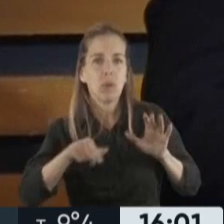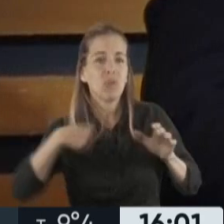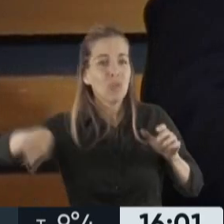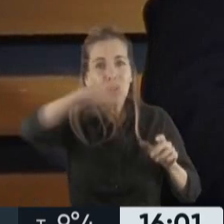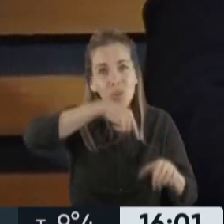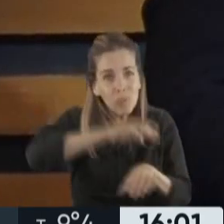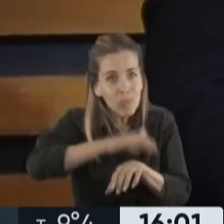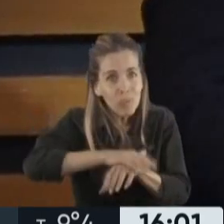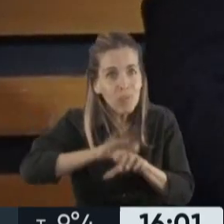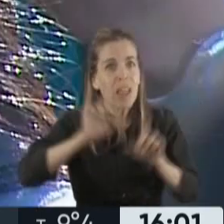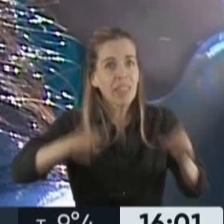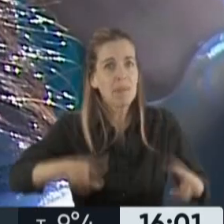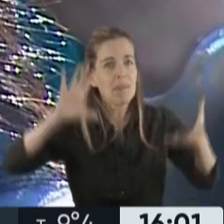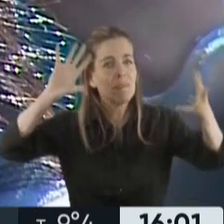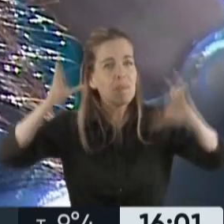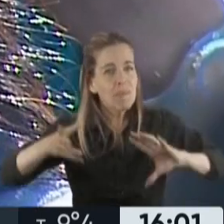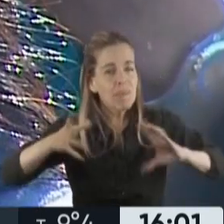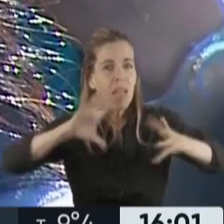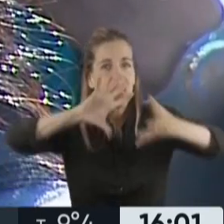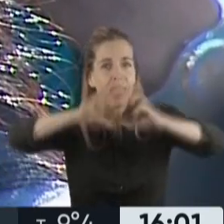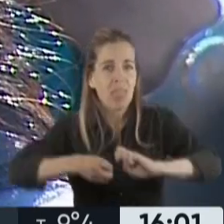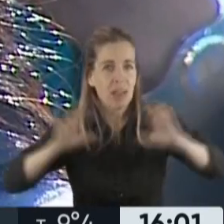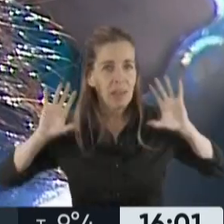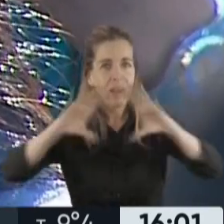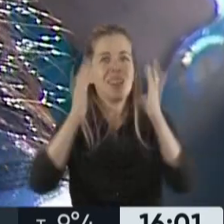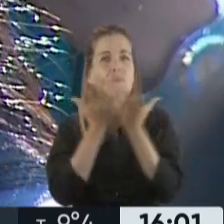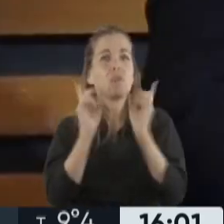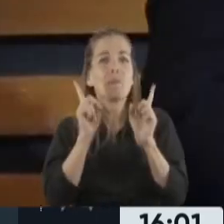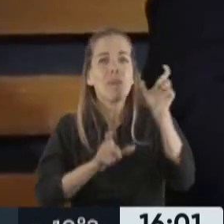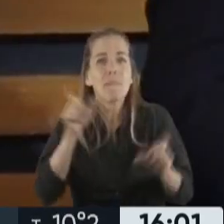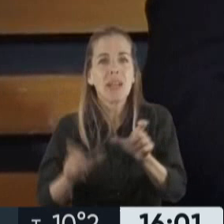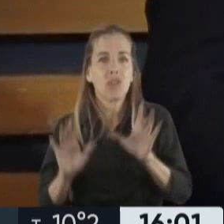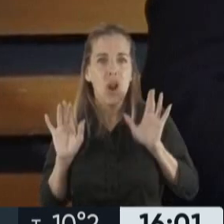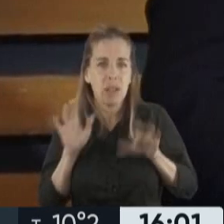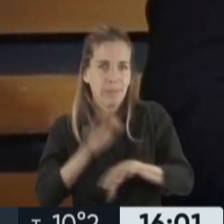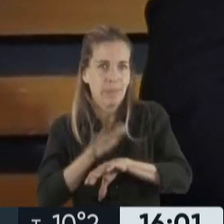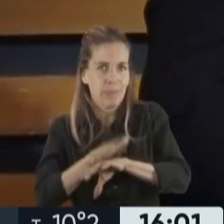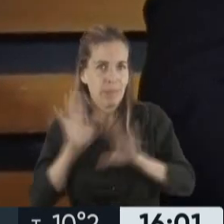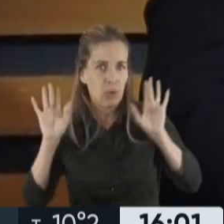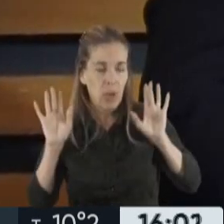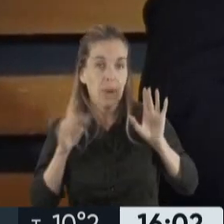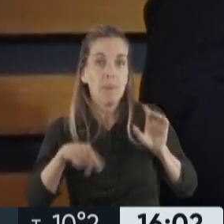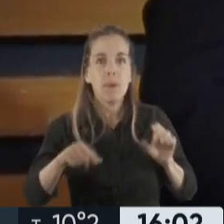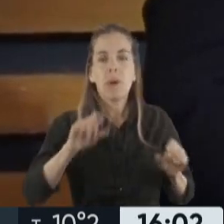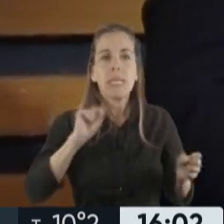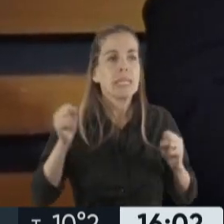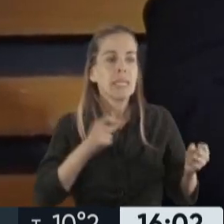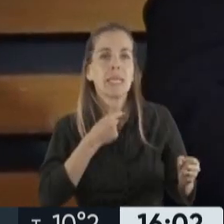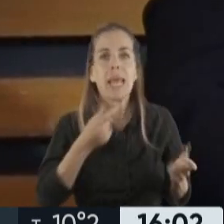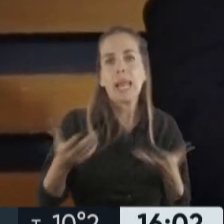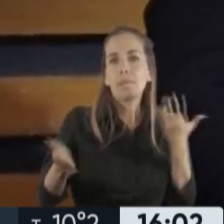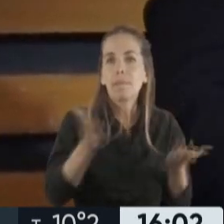Y también nos hemos dado cuenta que en busca de producir más alimentos, no